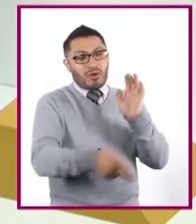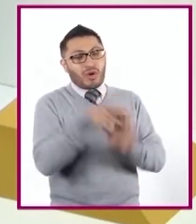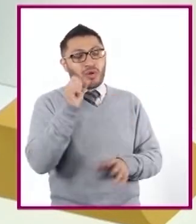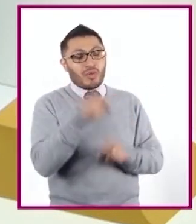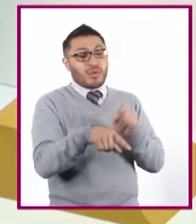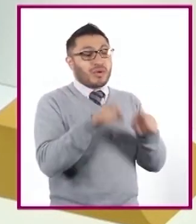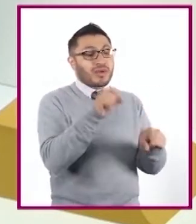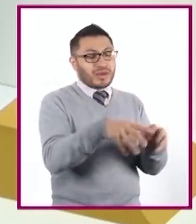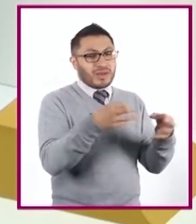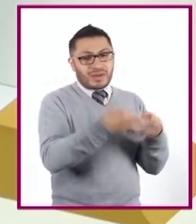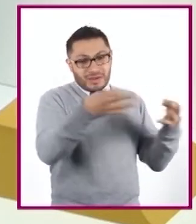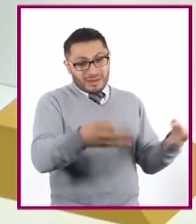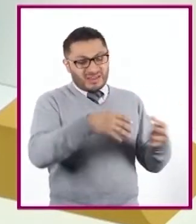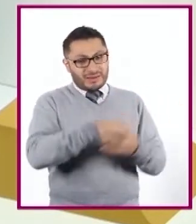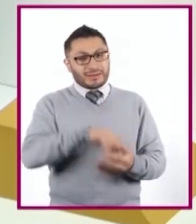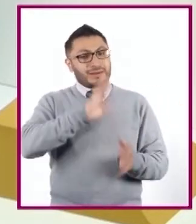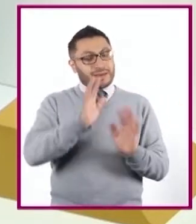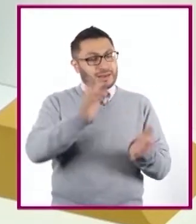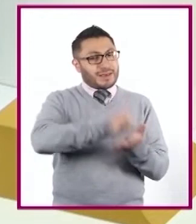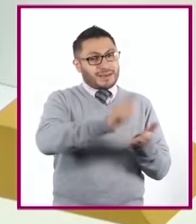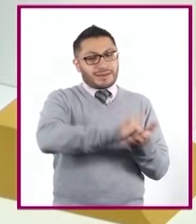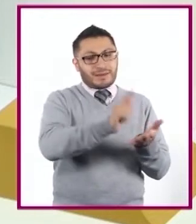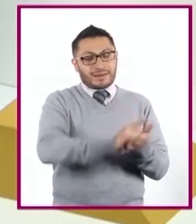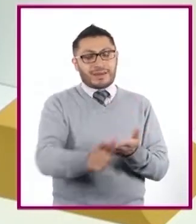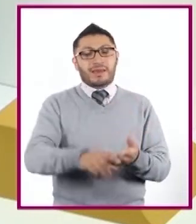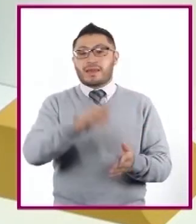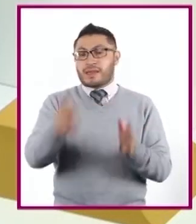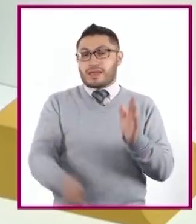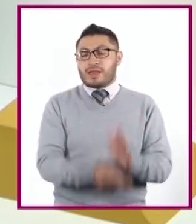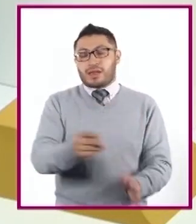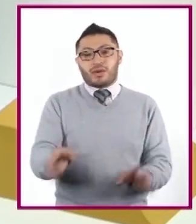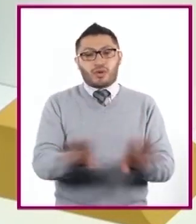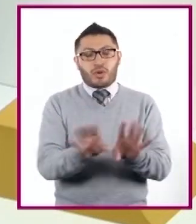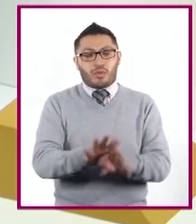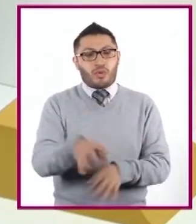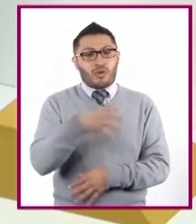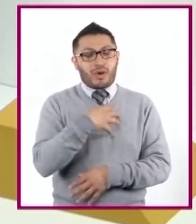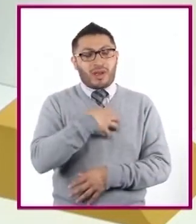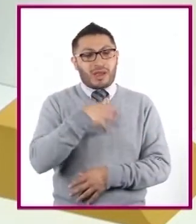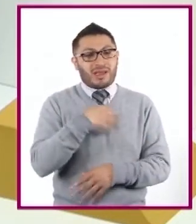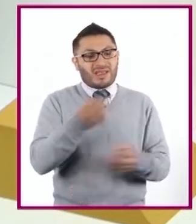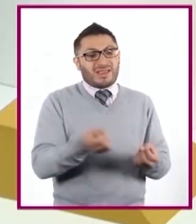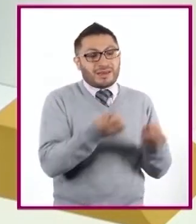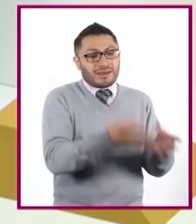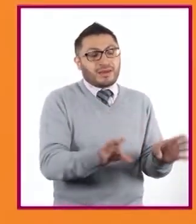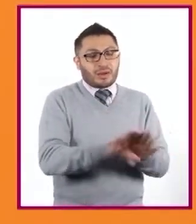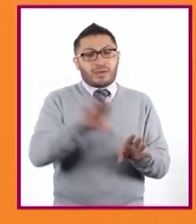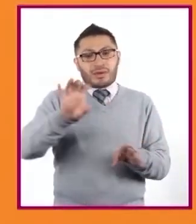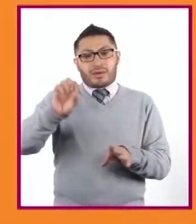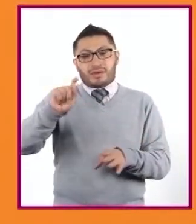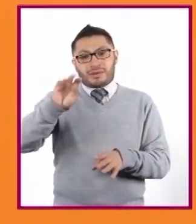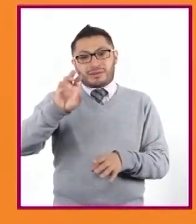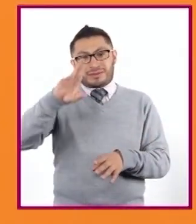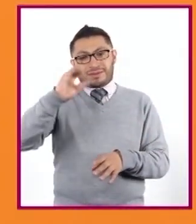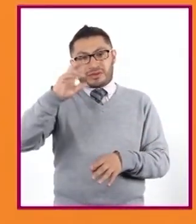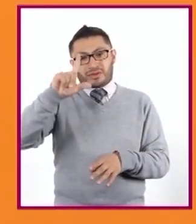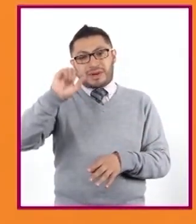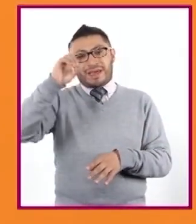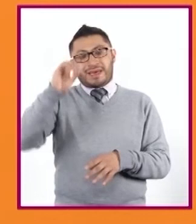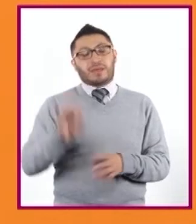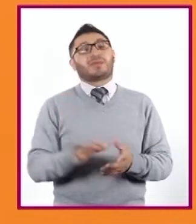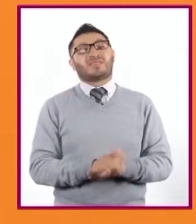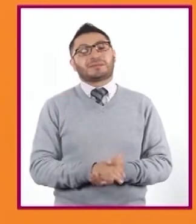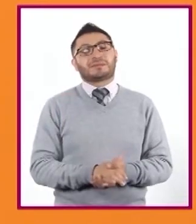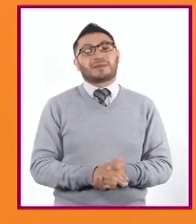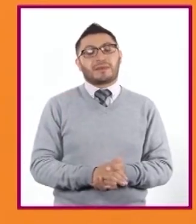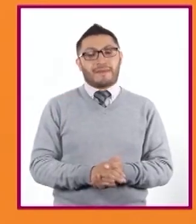ella, una vez que se limpiaba y nutriera con estiércol, conocido como estercolado. La quema